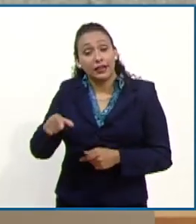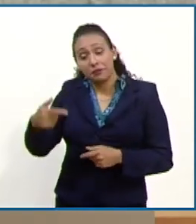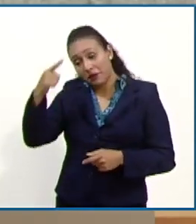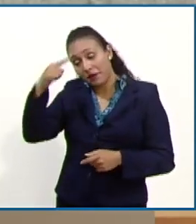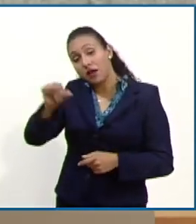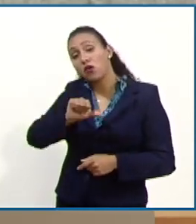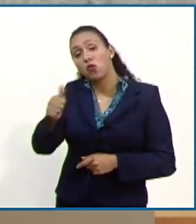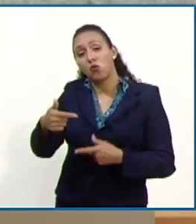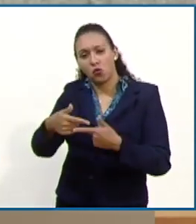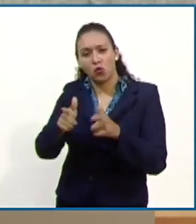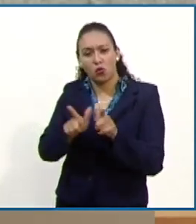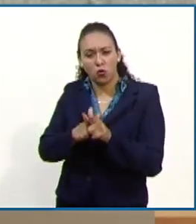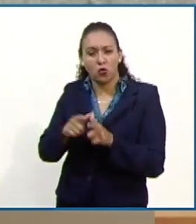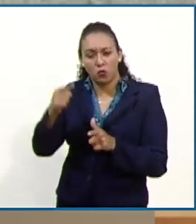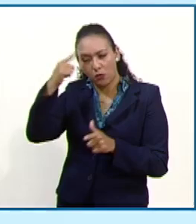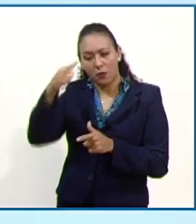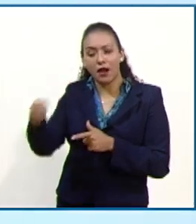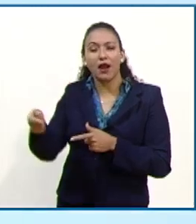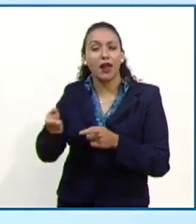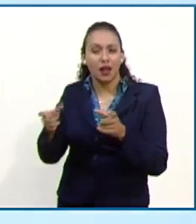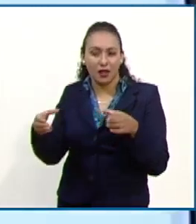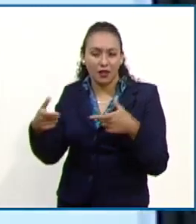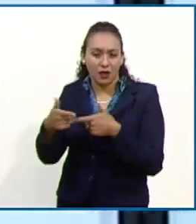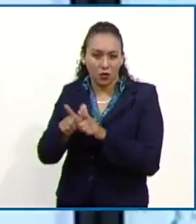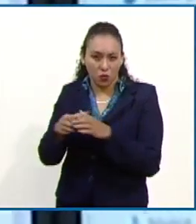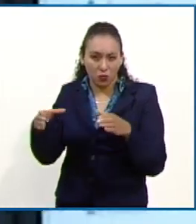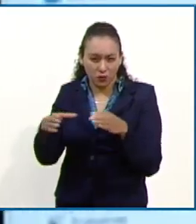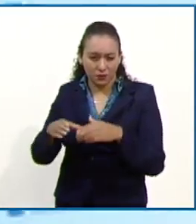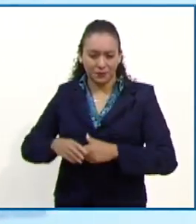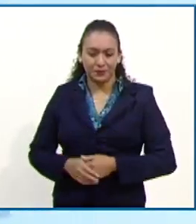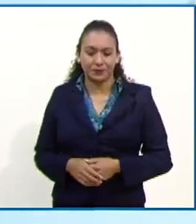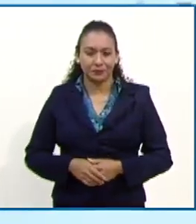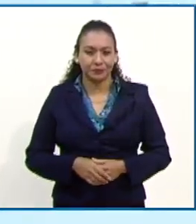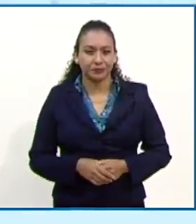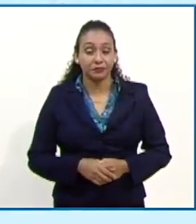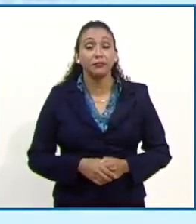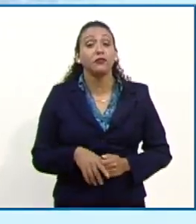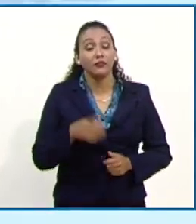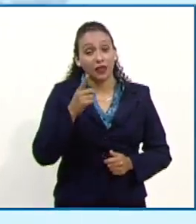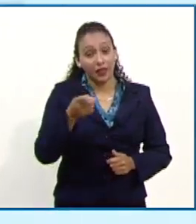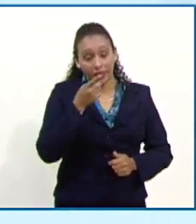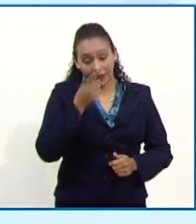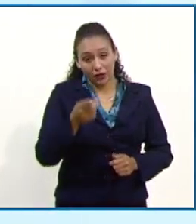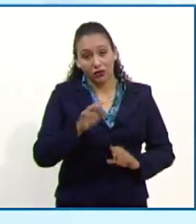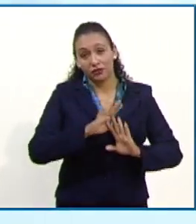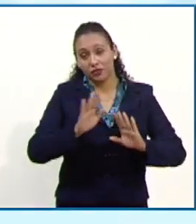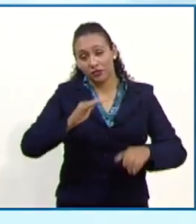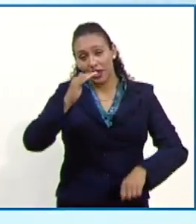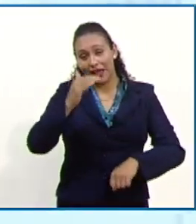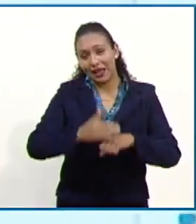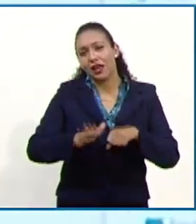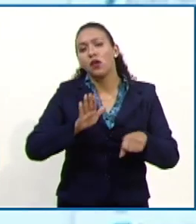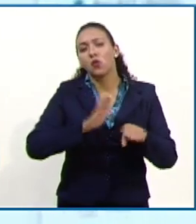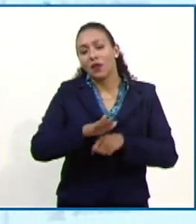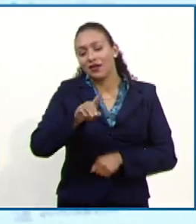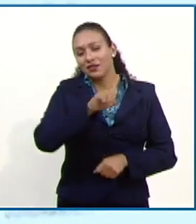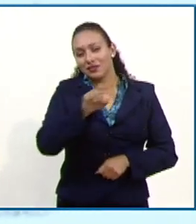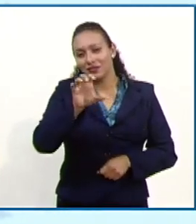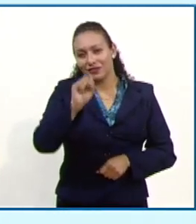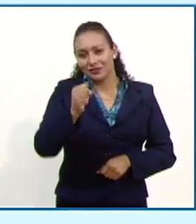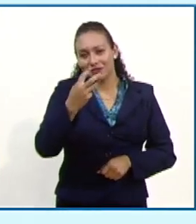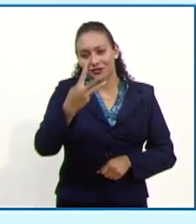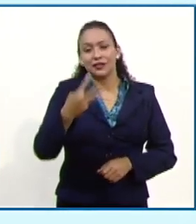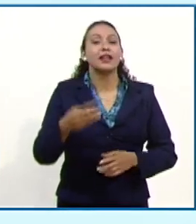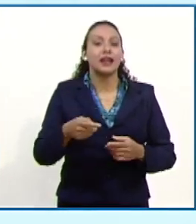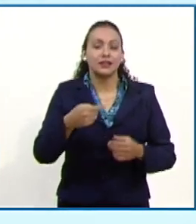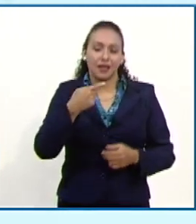respectivas fórmulas de candidaturas. La Sala dio a conocer que concluyó la sustanciación y resolución de los 163 juicios